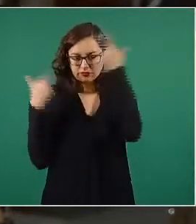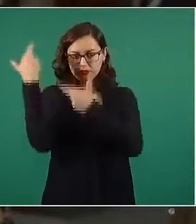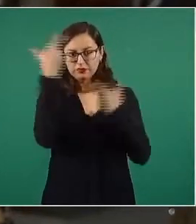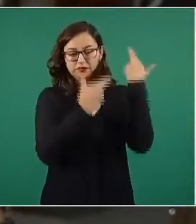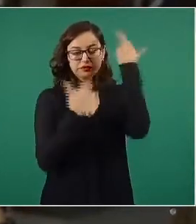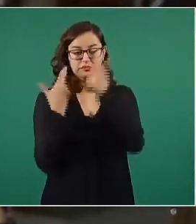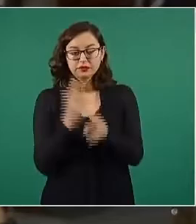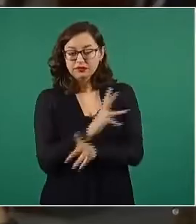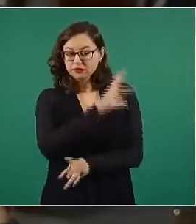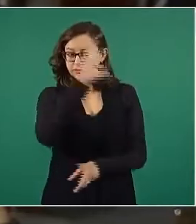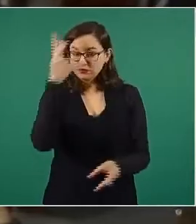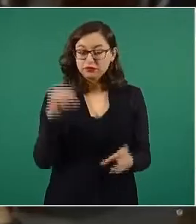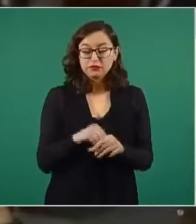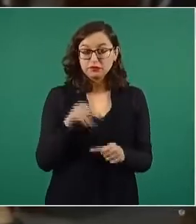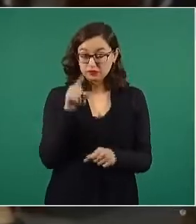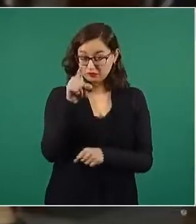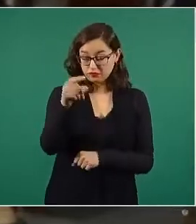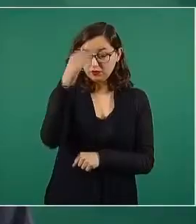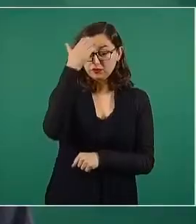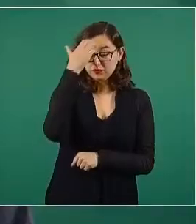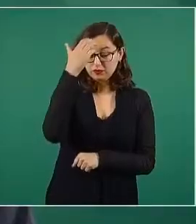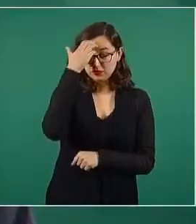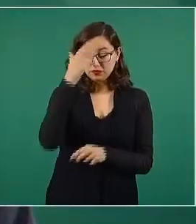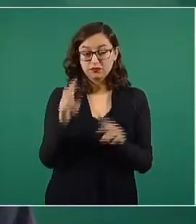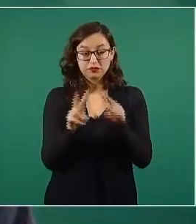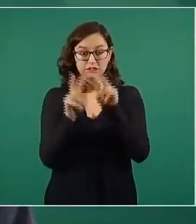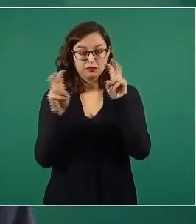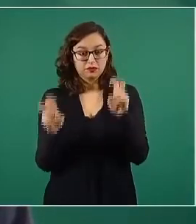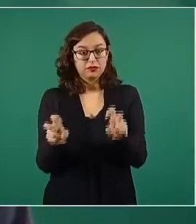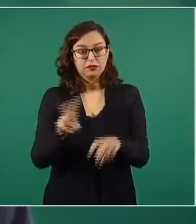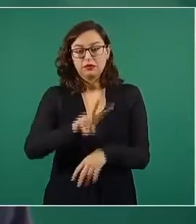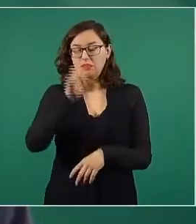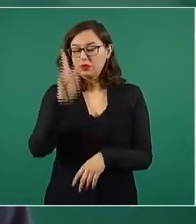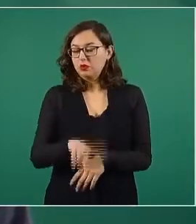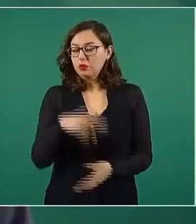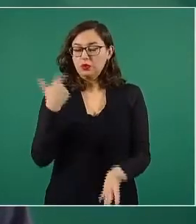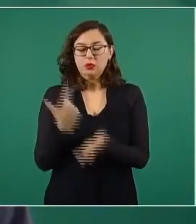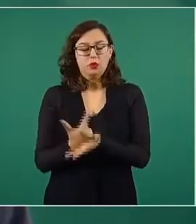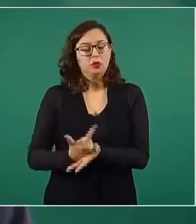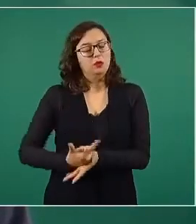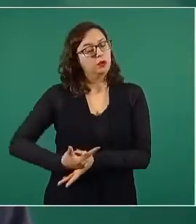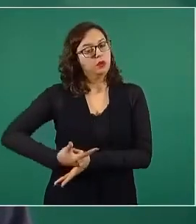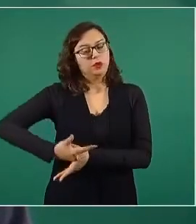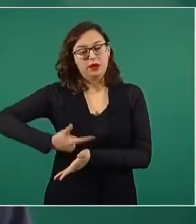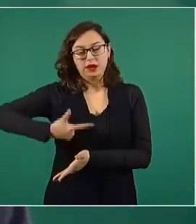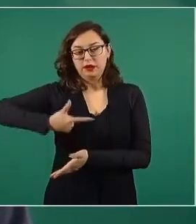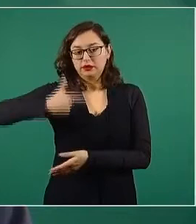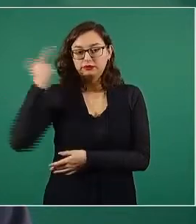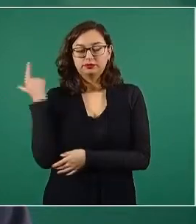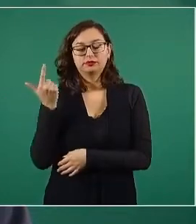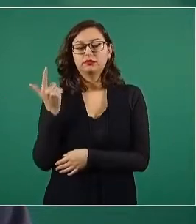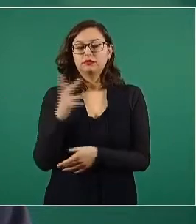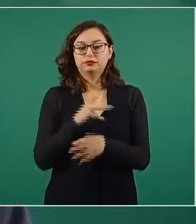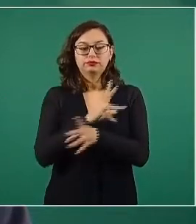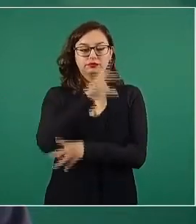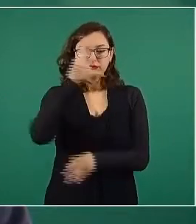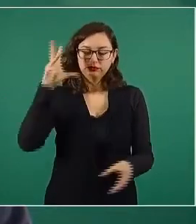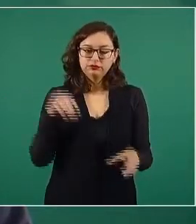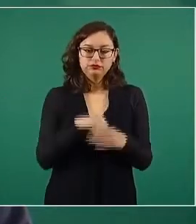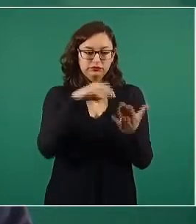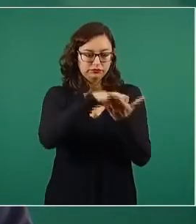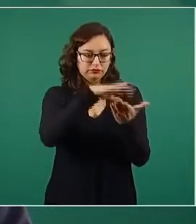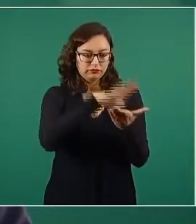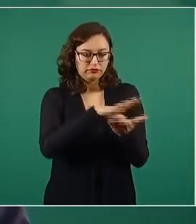comentarle pues todo este espionaje masivo que hubo, que es impresionante, o sea, hasta las llamadas más triviales se reportan en